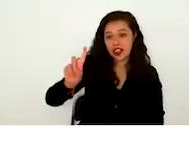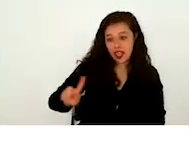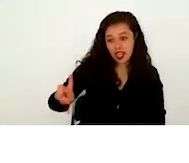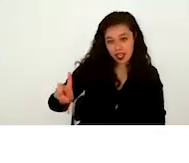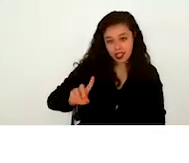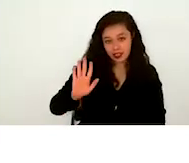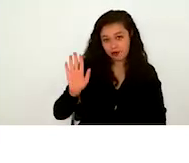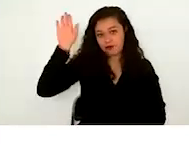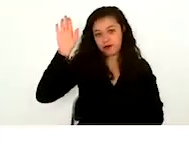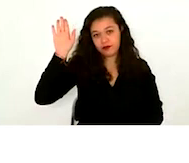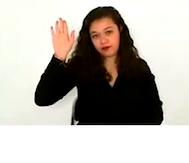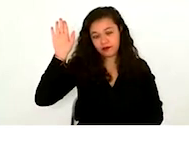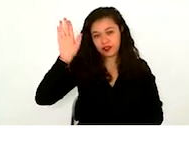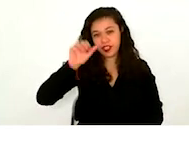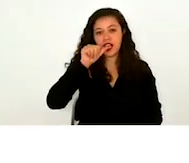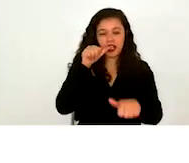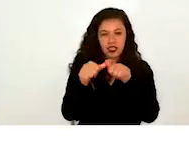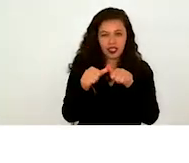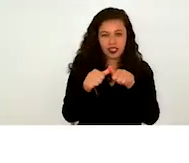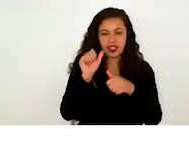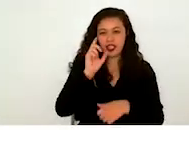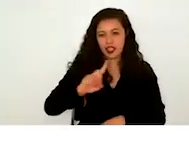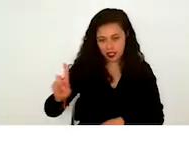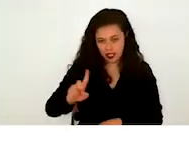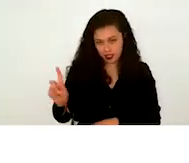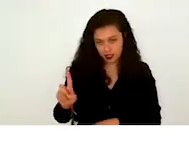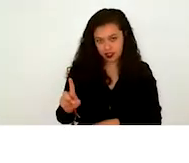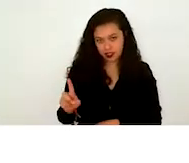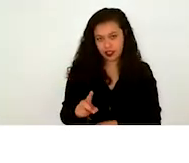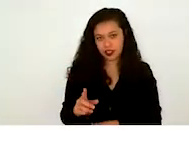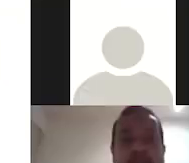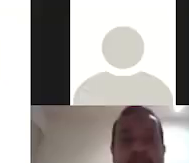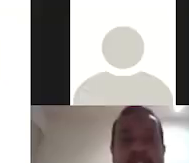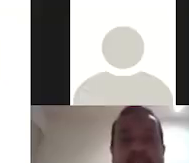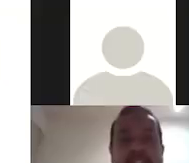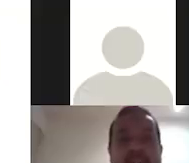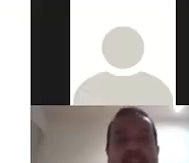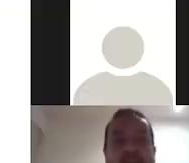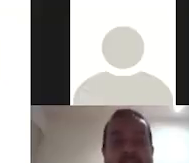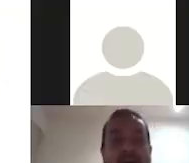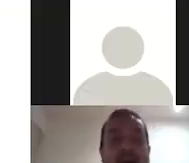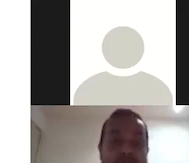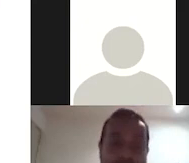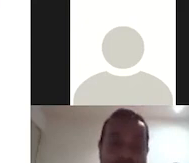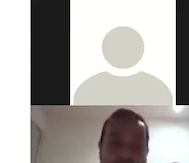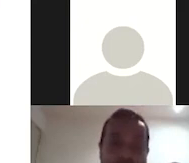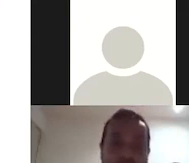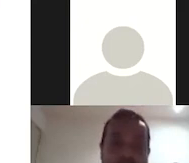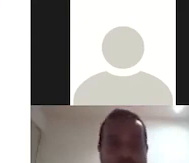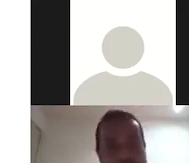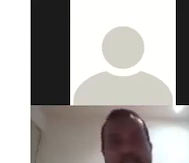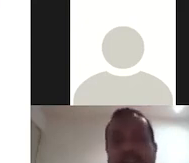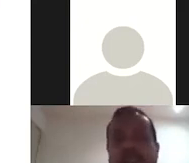la letra en este caso es derecha levanto mi brazo la de me dice que es la letra la del brazo